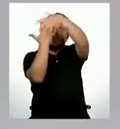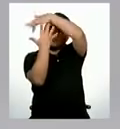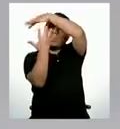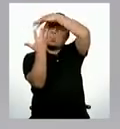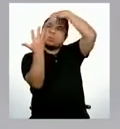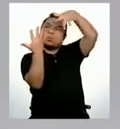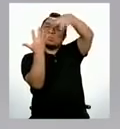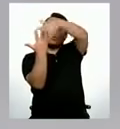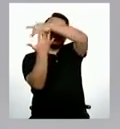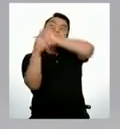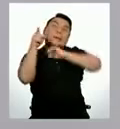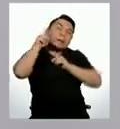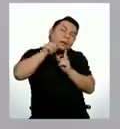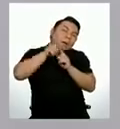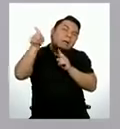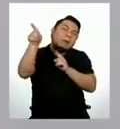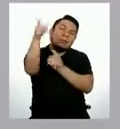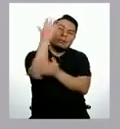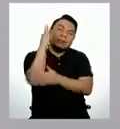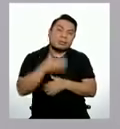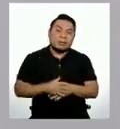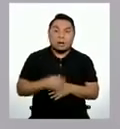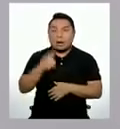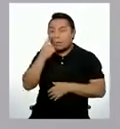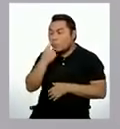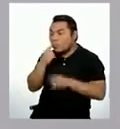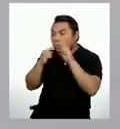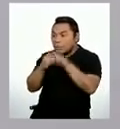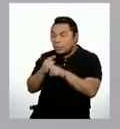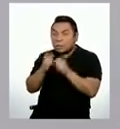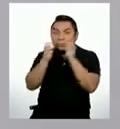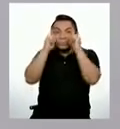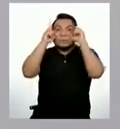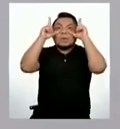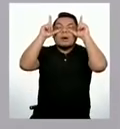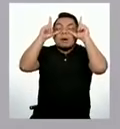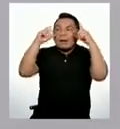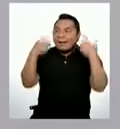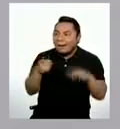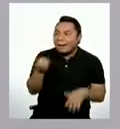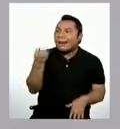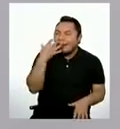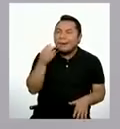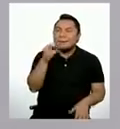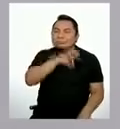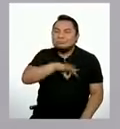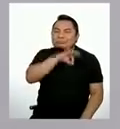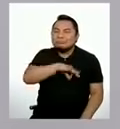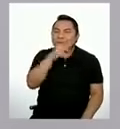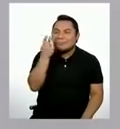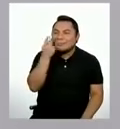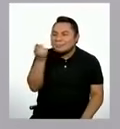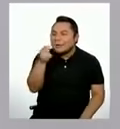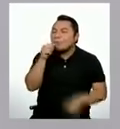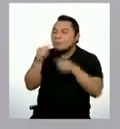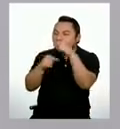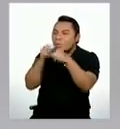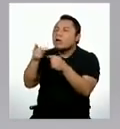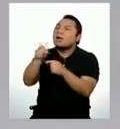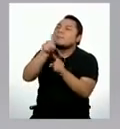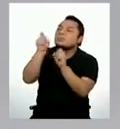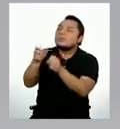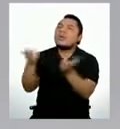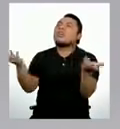centro de la selva. El amigo sorprendido y viendo la oportunidad de aprovecharse del estado del hombre, le pregunta,